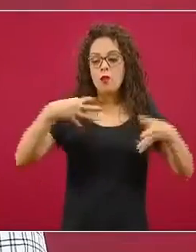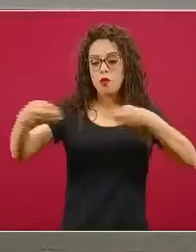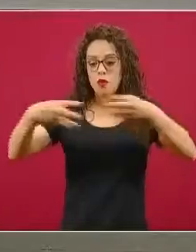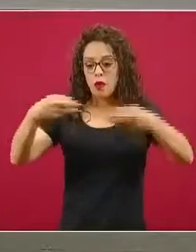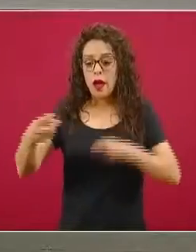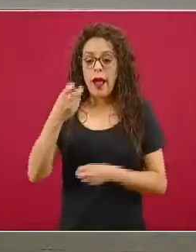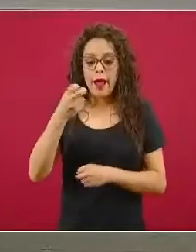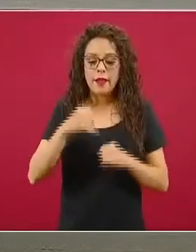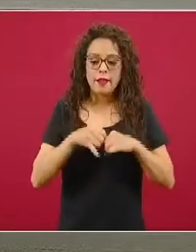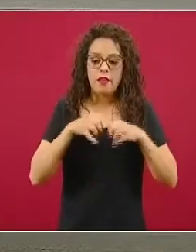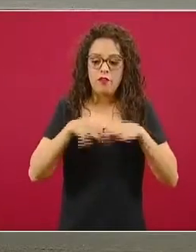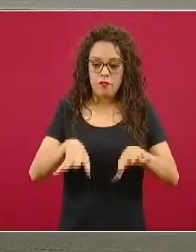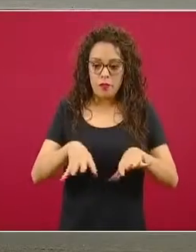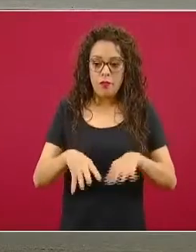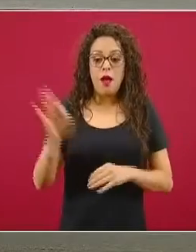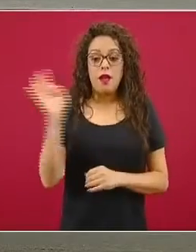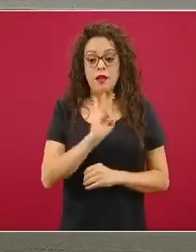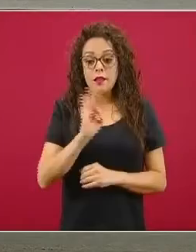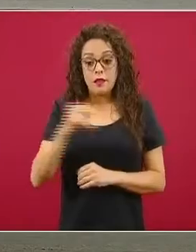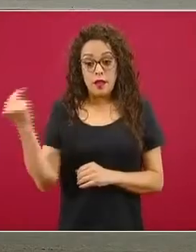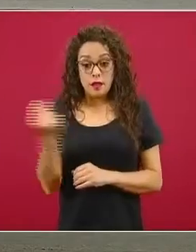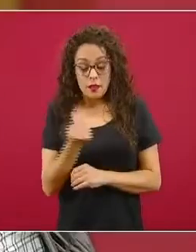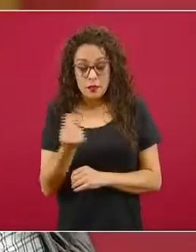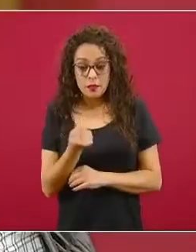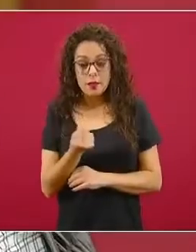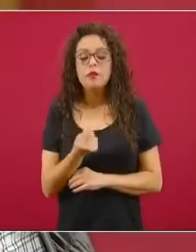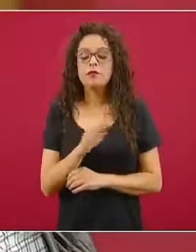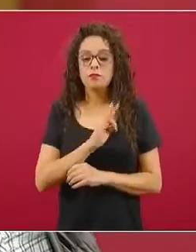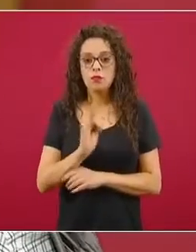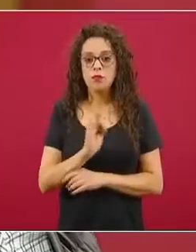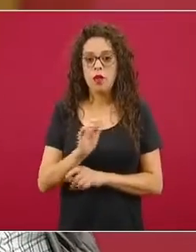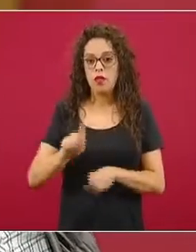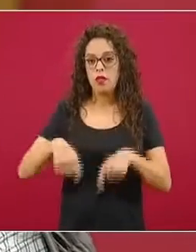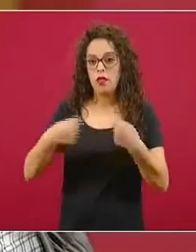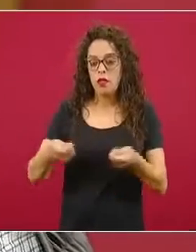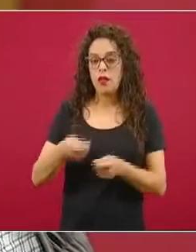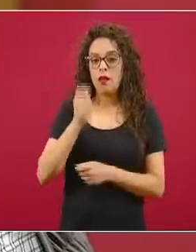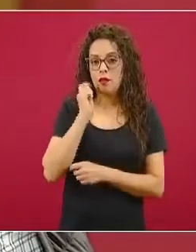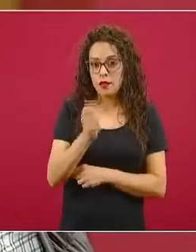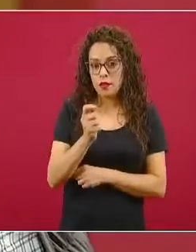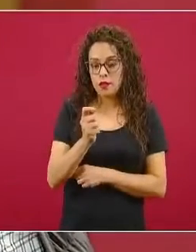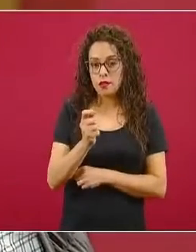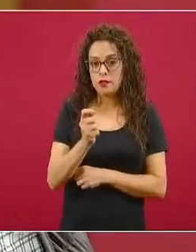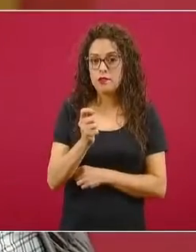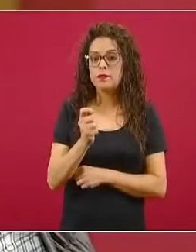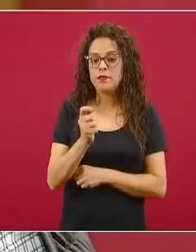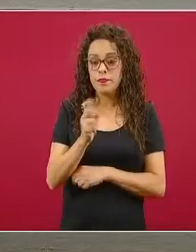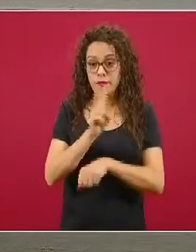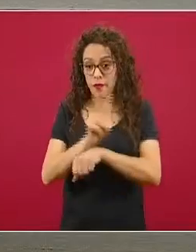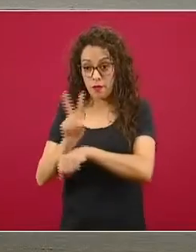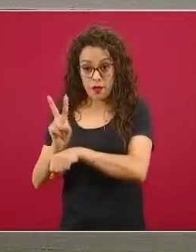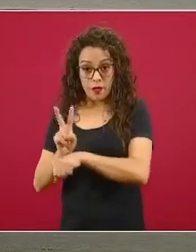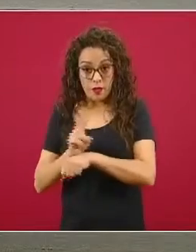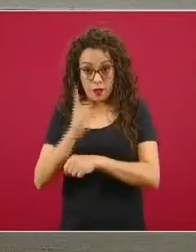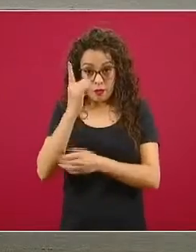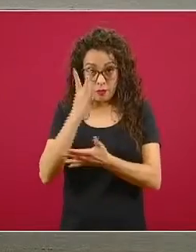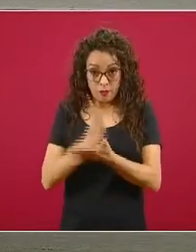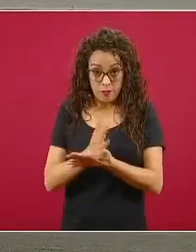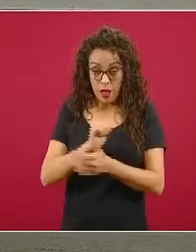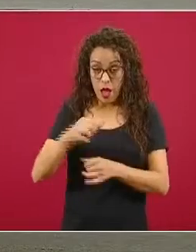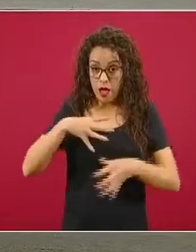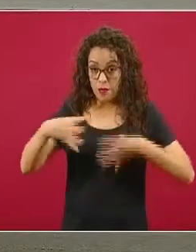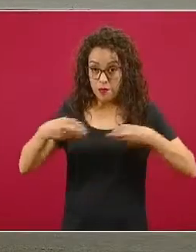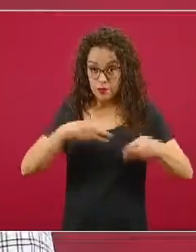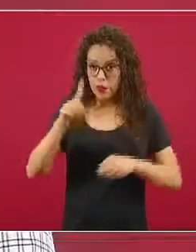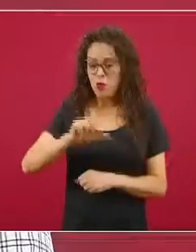y entonces, de ser necesario, entran a responder no solamente las áreas de vigilancia epidemiológica, sino más bien todas